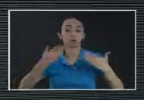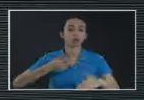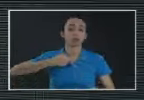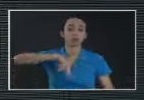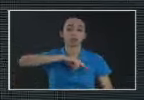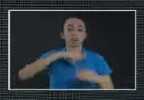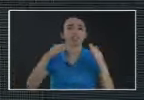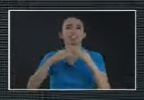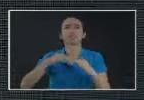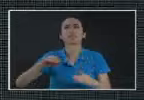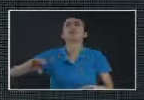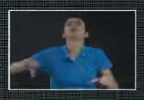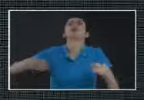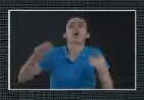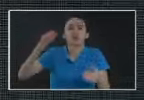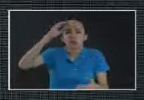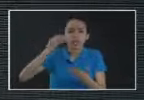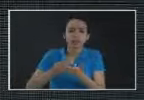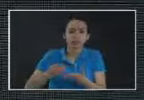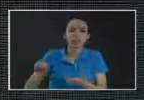venir a la iglesia a servir con gozo?